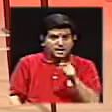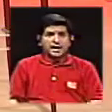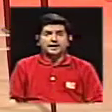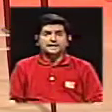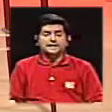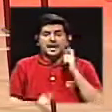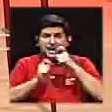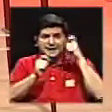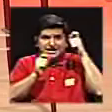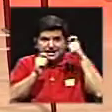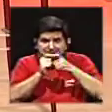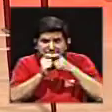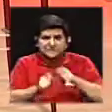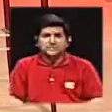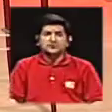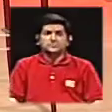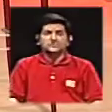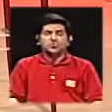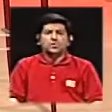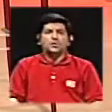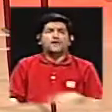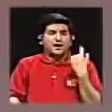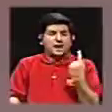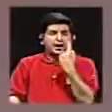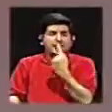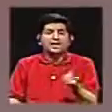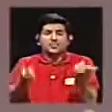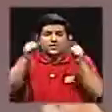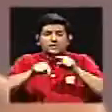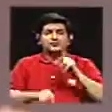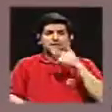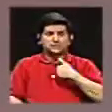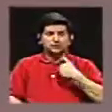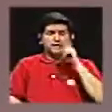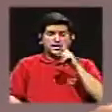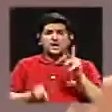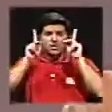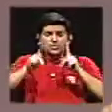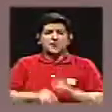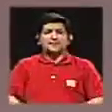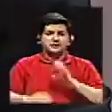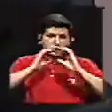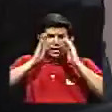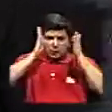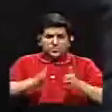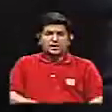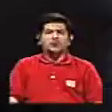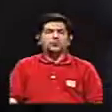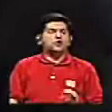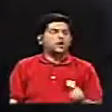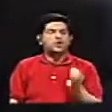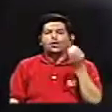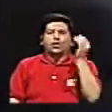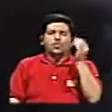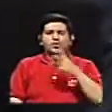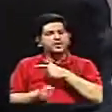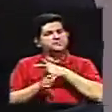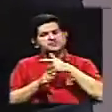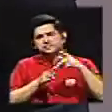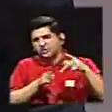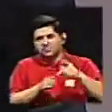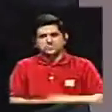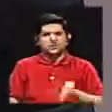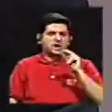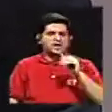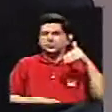medida ni los jóvenes, de mi interlocutor en cada uno de los casos. No, porque digamos, en esos casos ni los jóvenes ni los profesionales